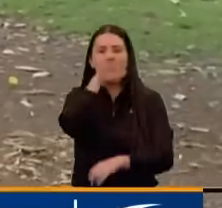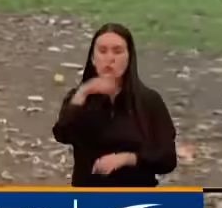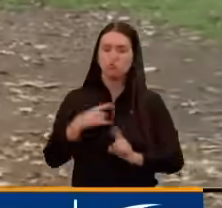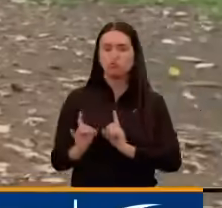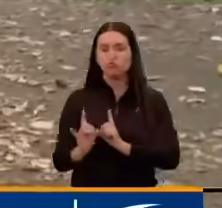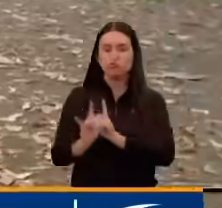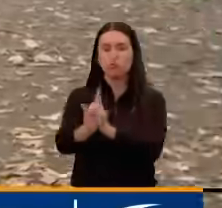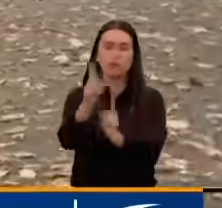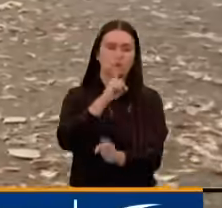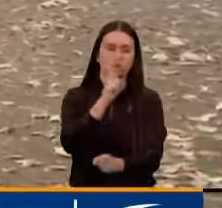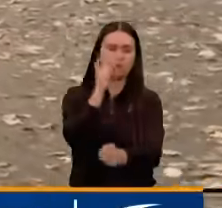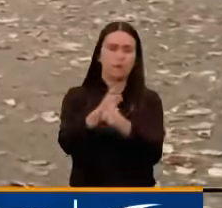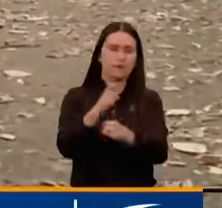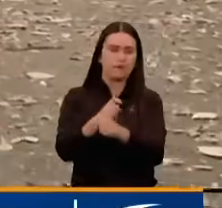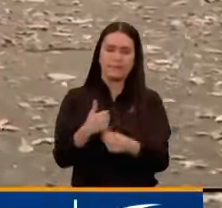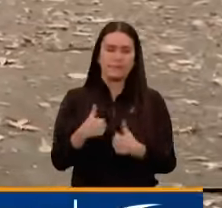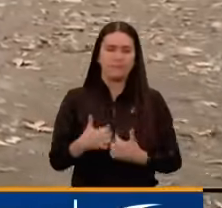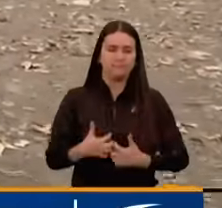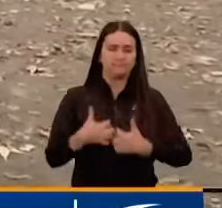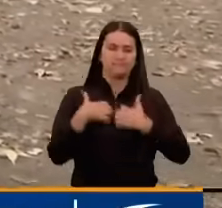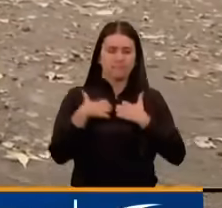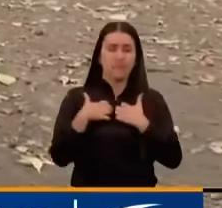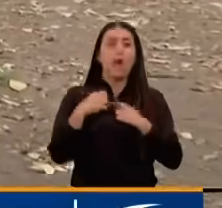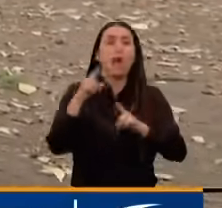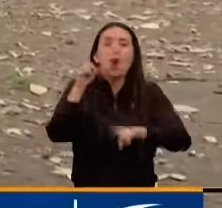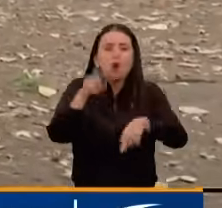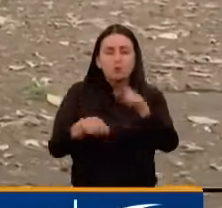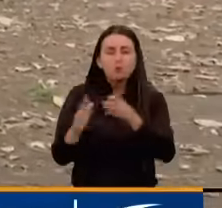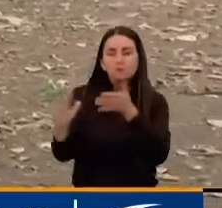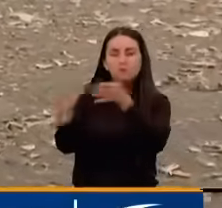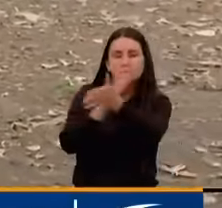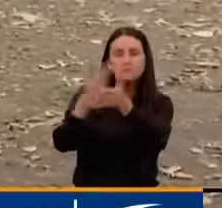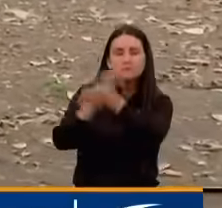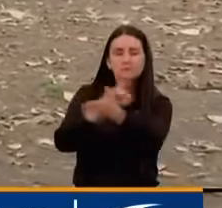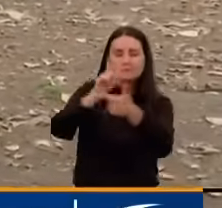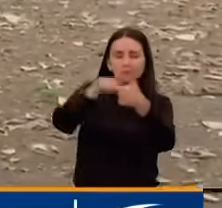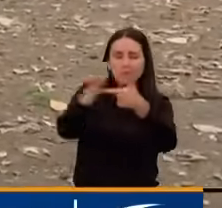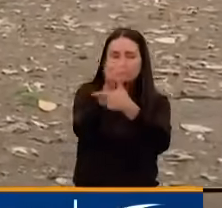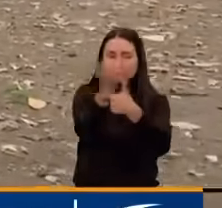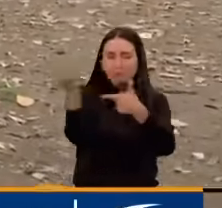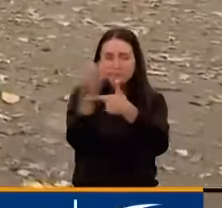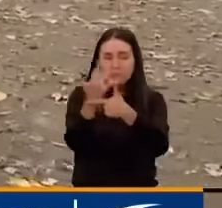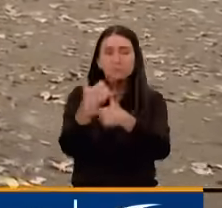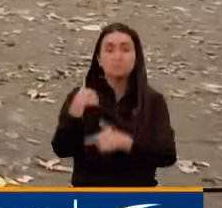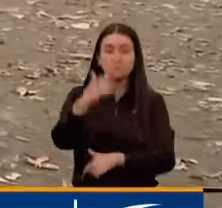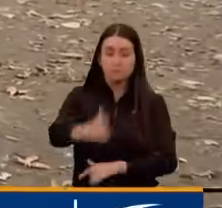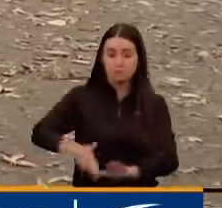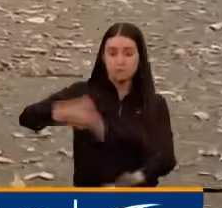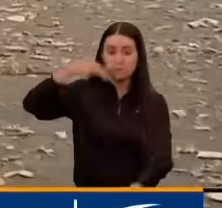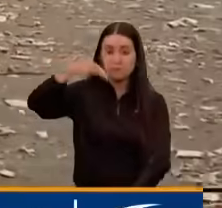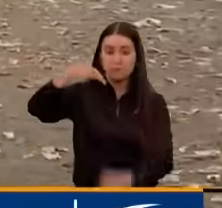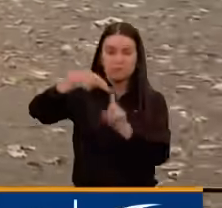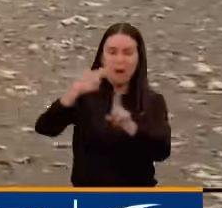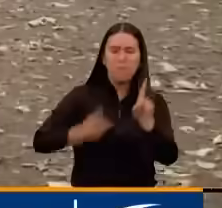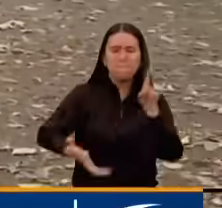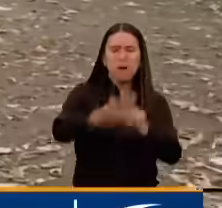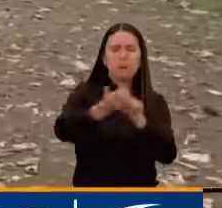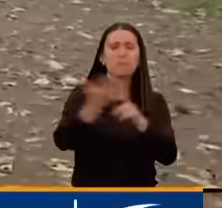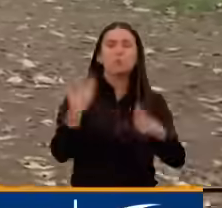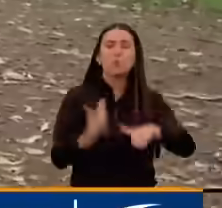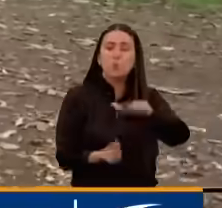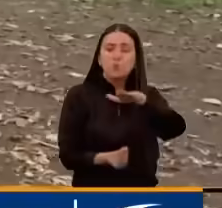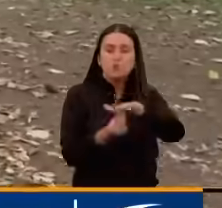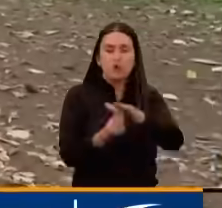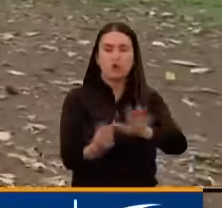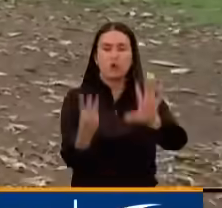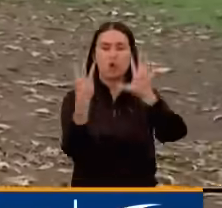nos han recordado algunas cifras. Han recordado que las armas de fuego incautadas en la localidad de Usaquén han sido 8 en